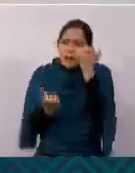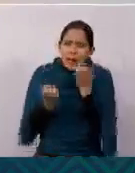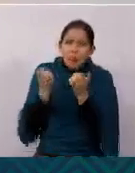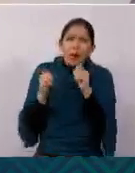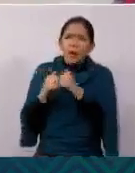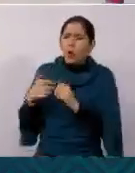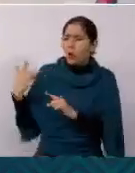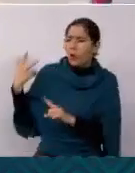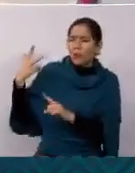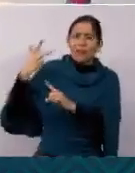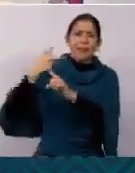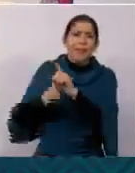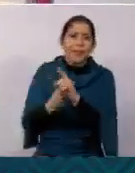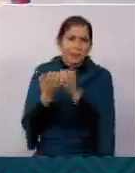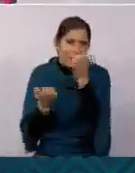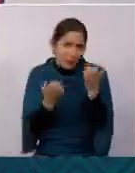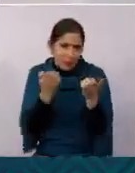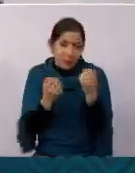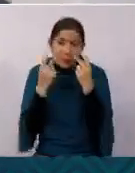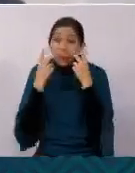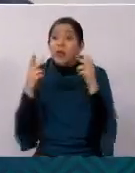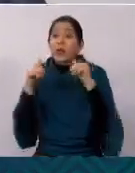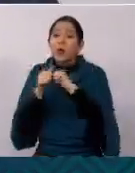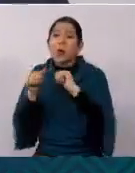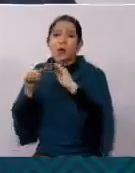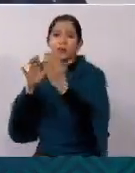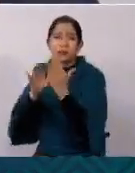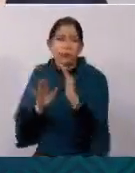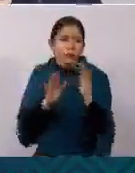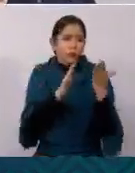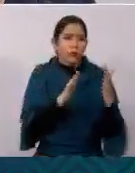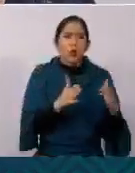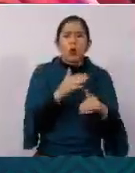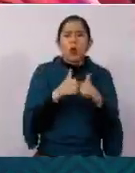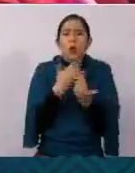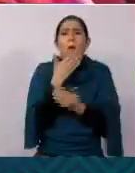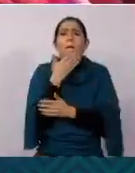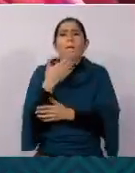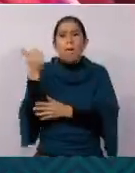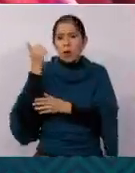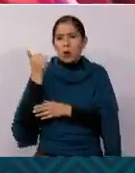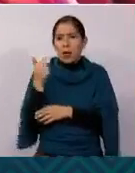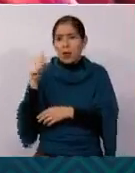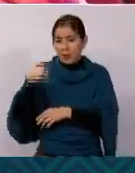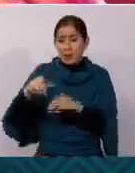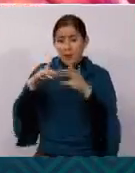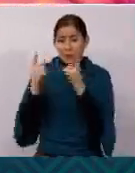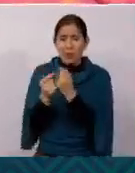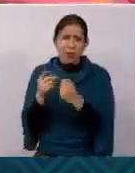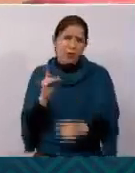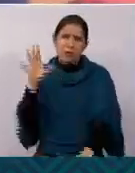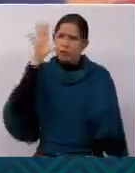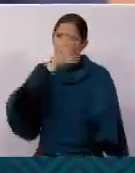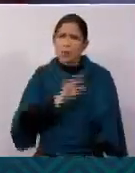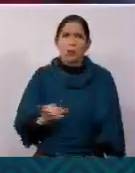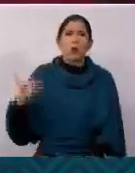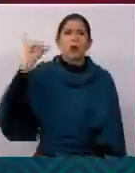fortalecer la modalidad presencial en las unidades educativas del departamento y del país. Empezamos el primero de febrero.